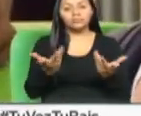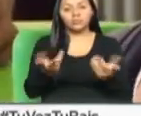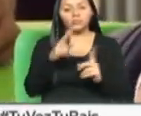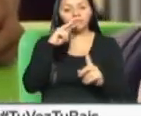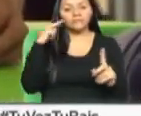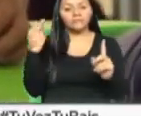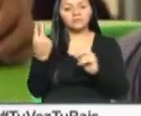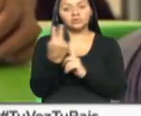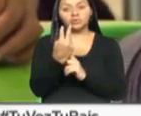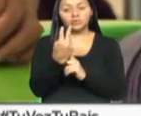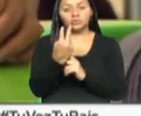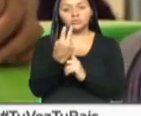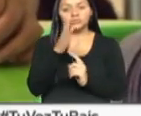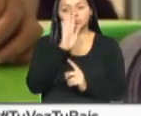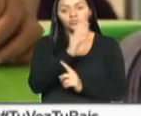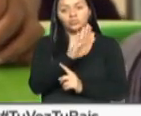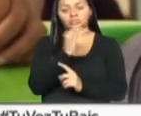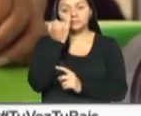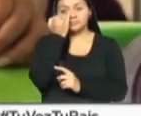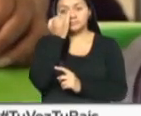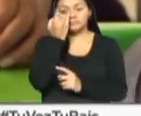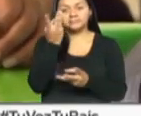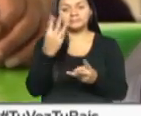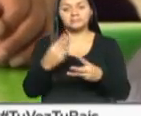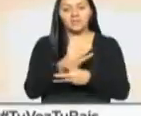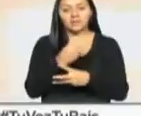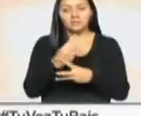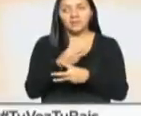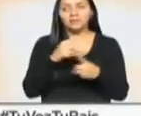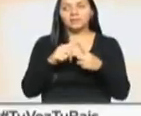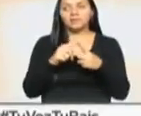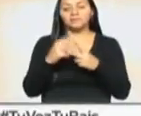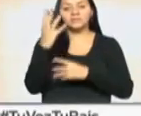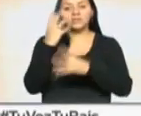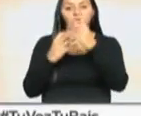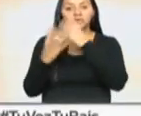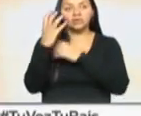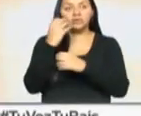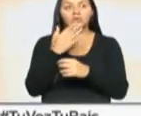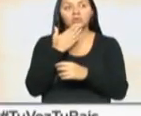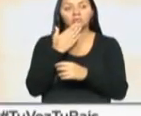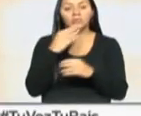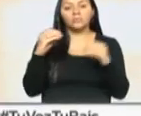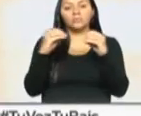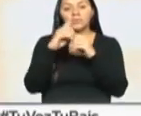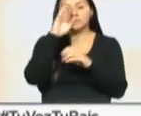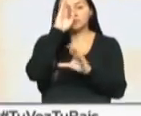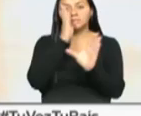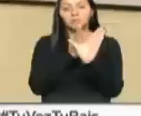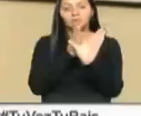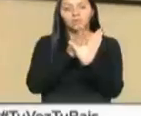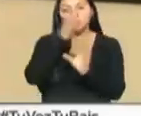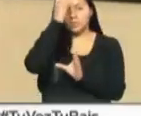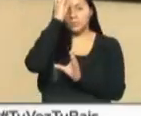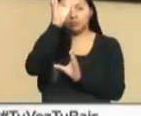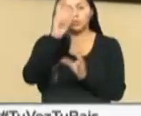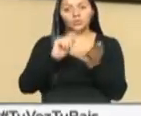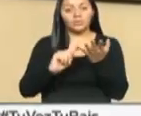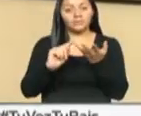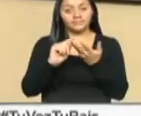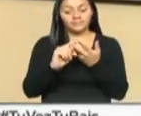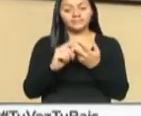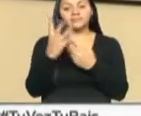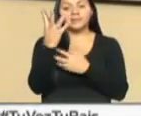cosmovisión de las nacionalidades, etnomatemáticas, historia de las nacionalidades y psicología intercultural. Además, las